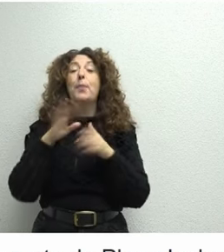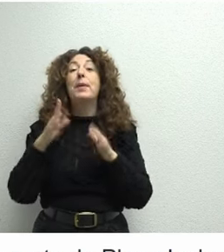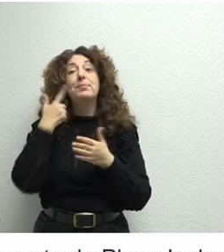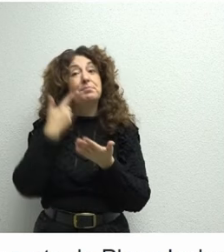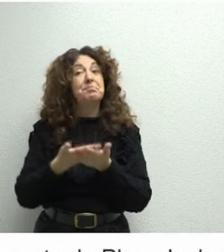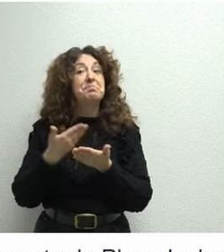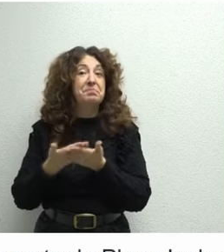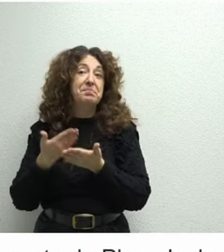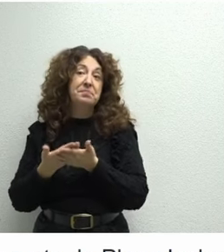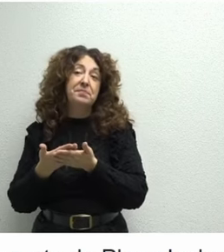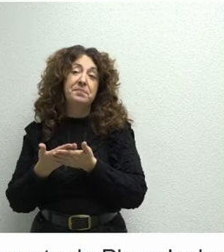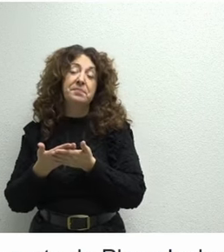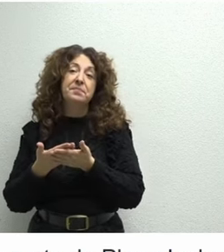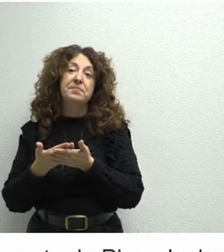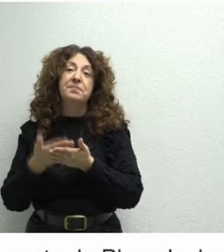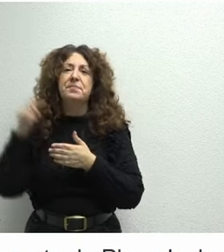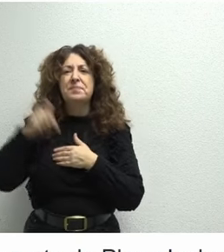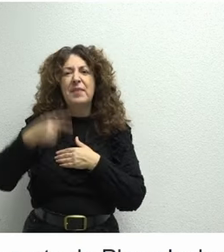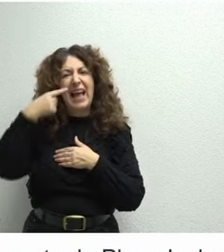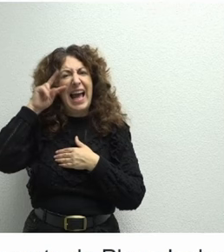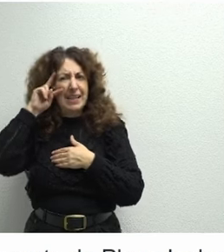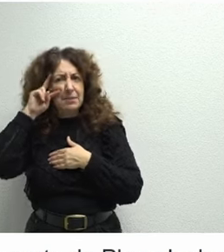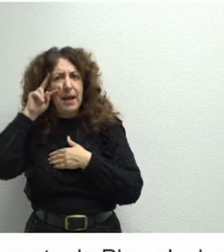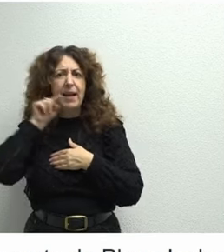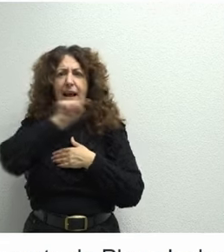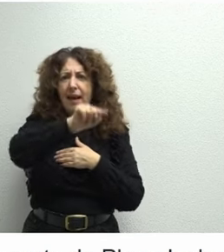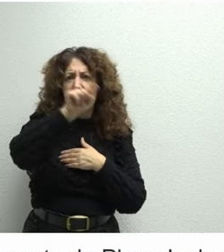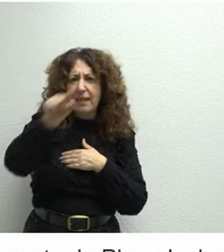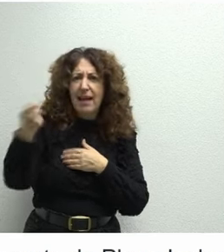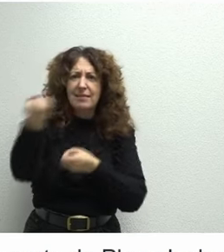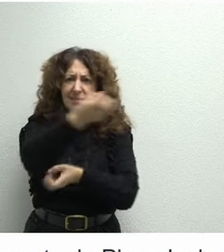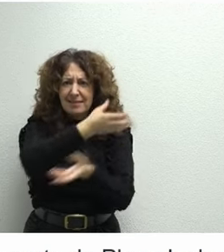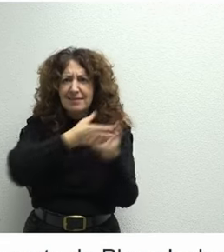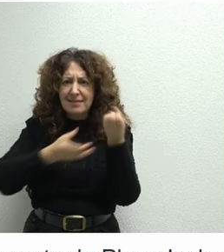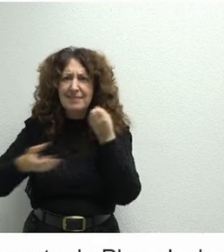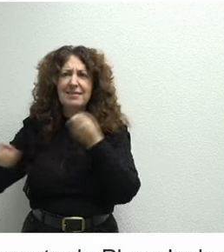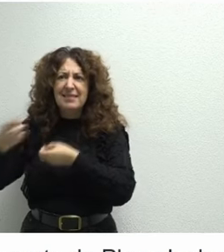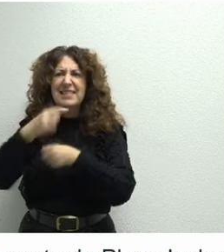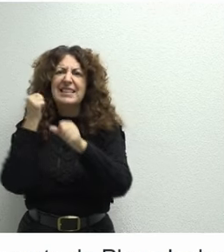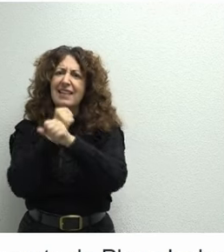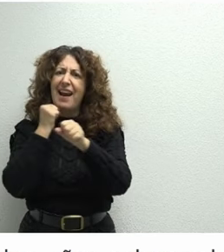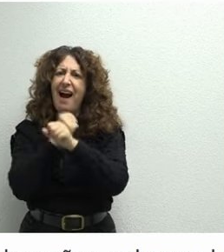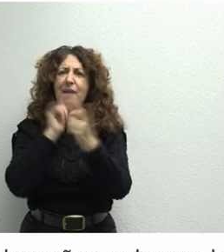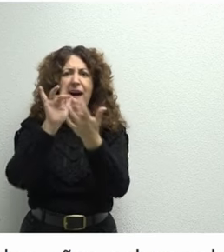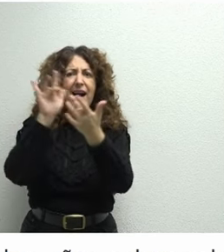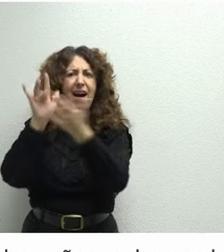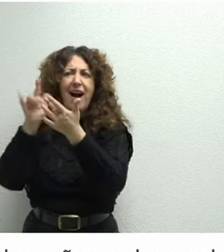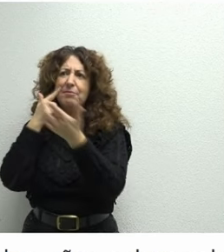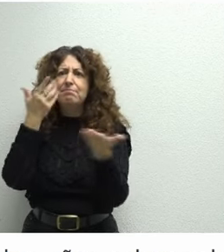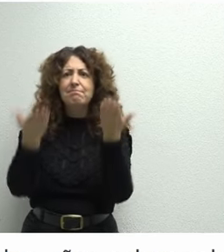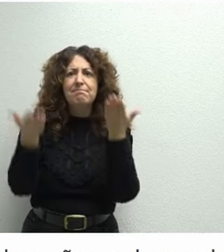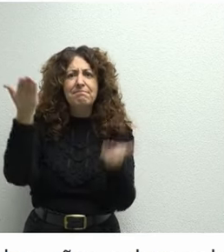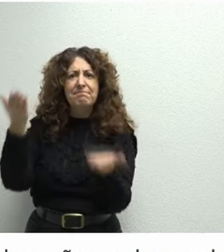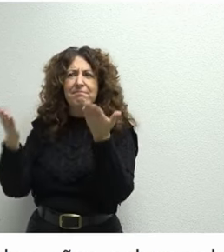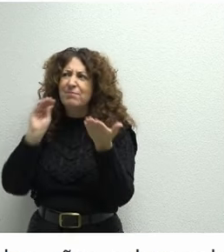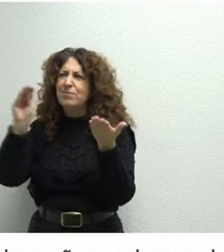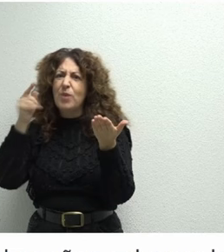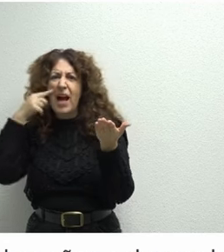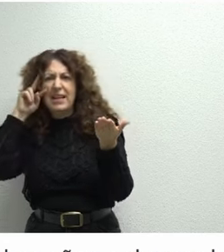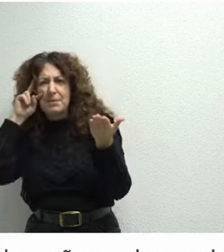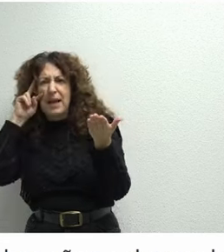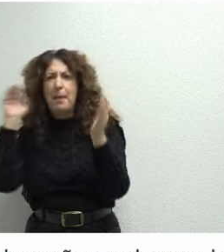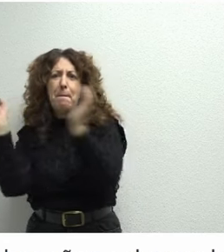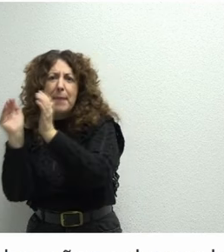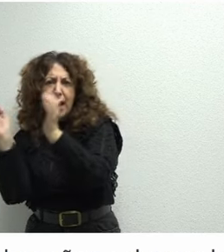estos de este tour no y de la experiencia de haber podido trabajar junto con vosotros y contrastar pues aquellas experiencias que a nivel